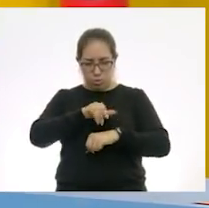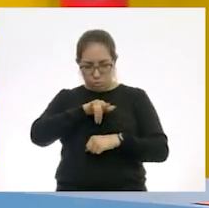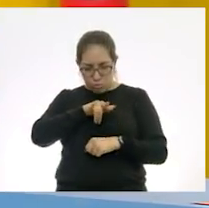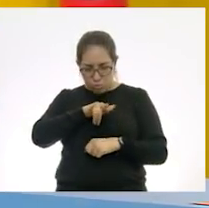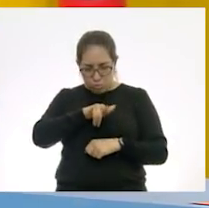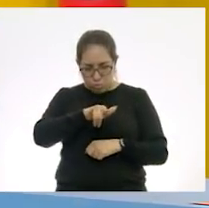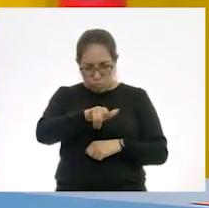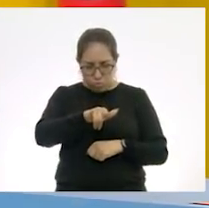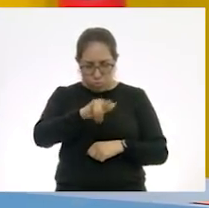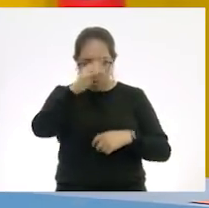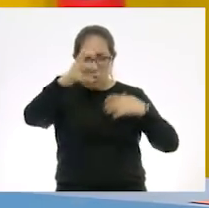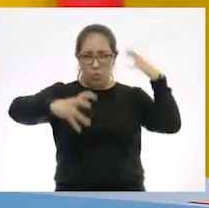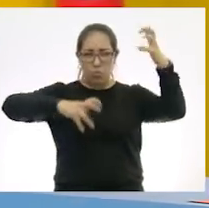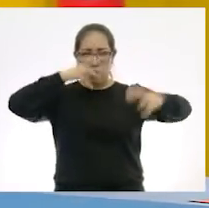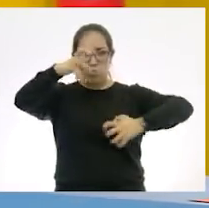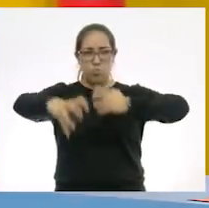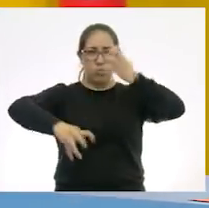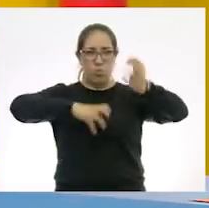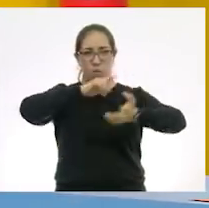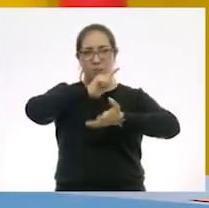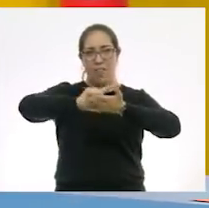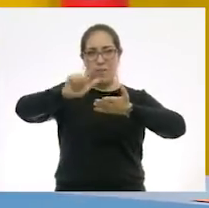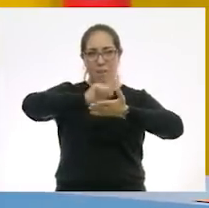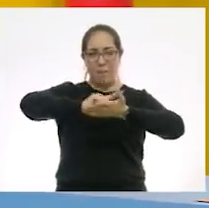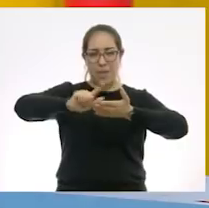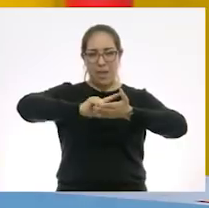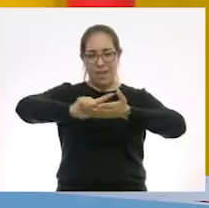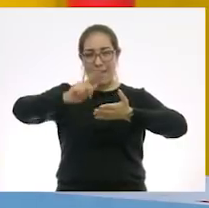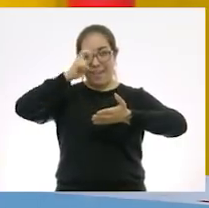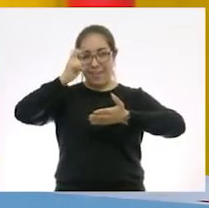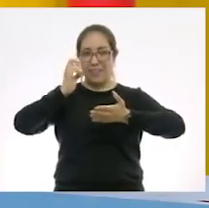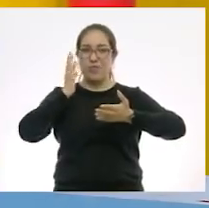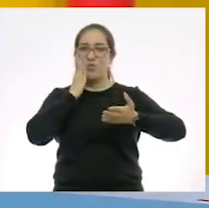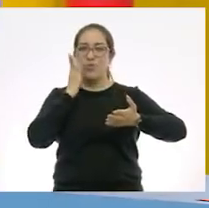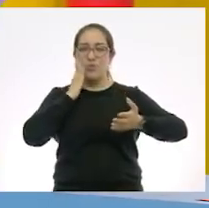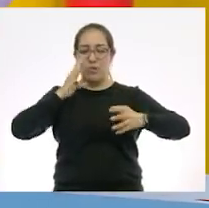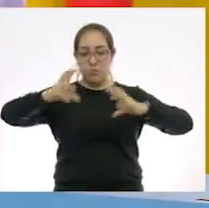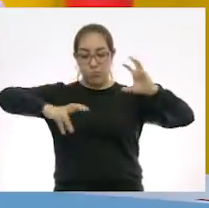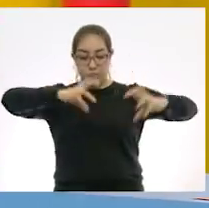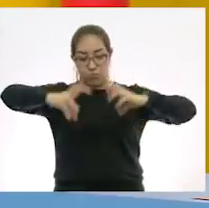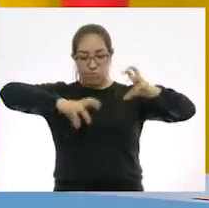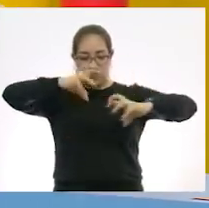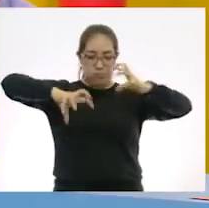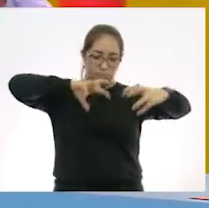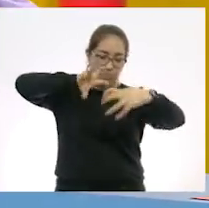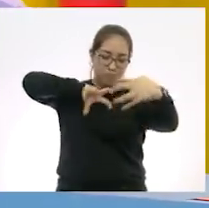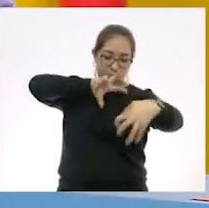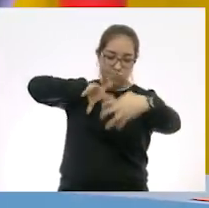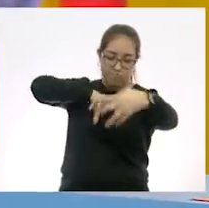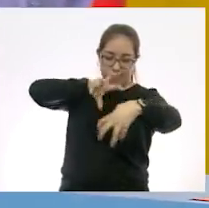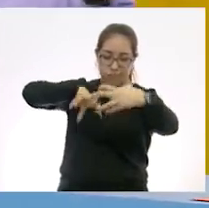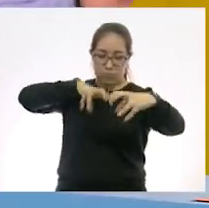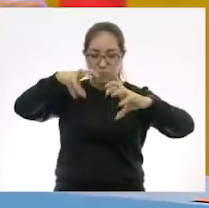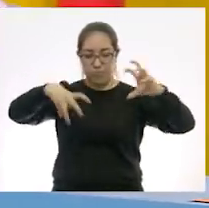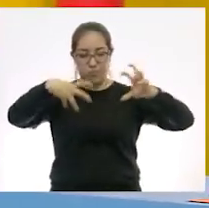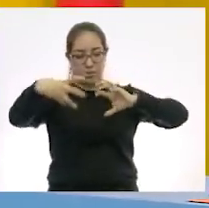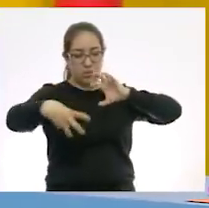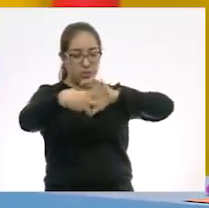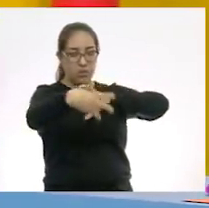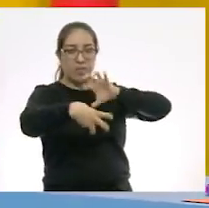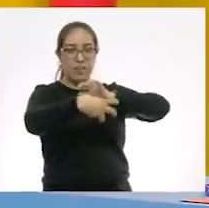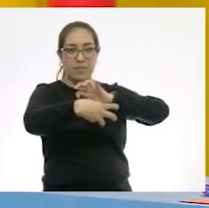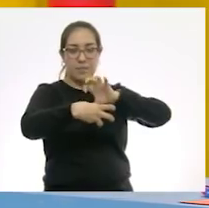tal vez circular, y estos cepillos van haciendo que todo se vaya limpiando, pero al mismo tiempo van haciendo